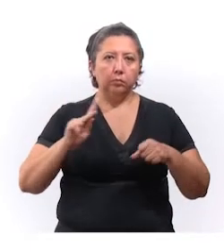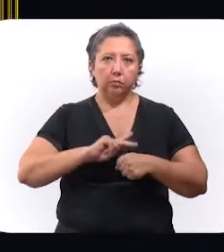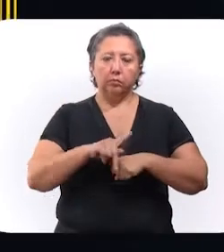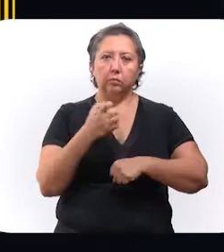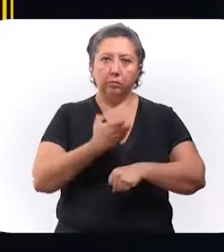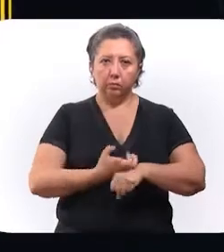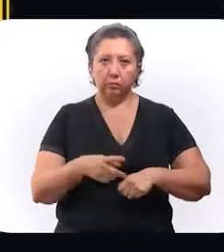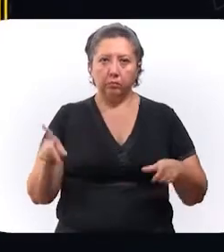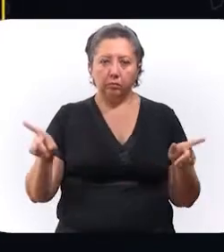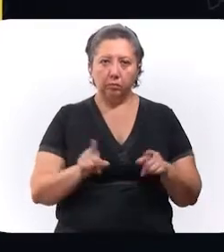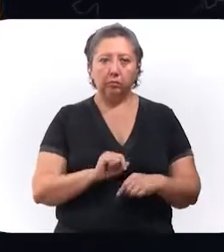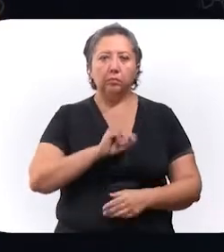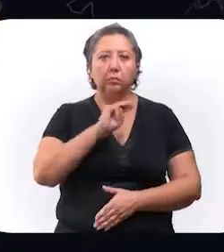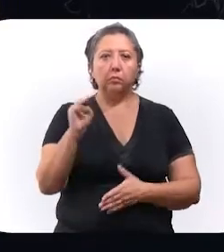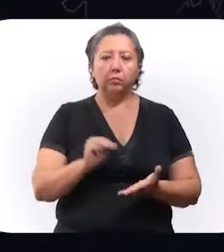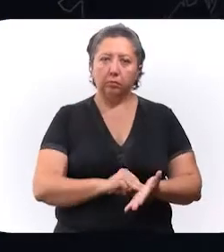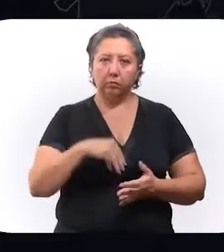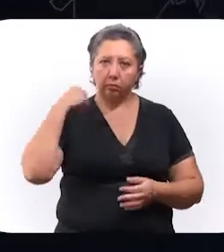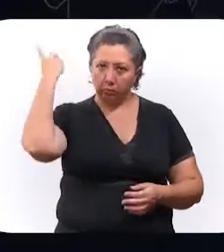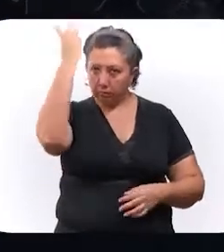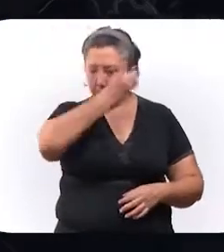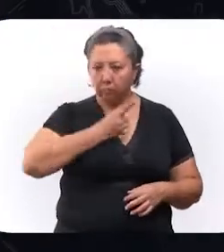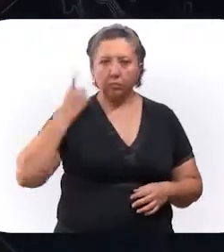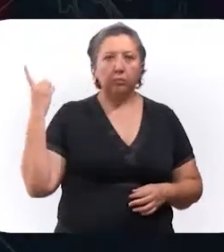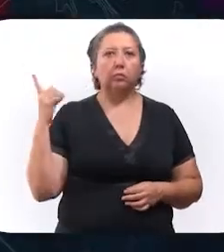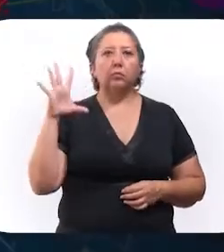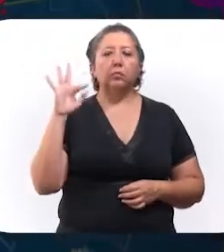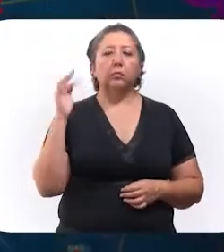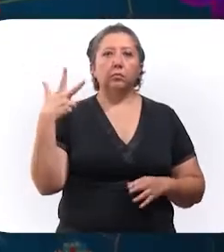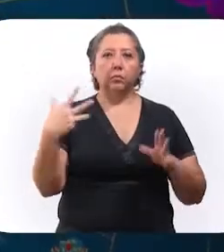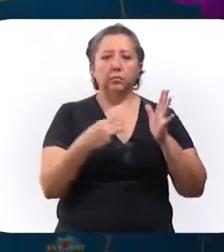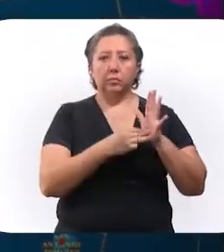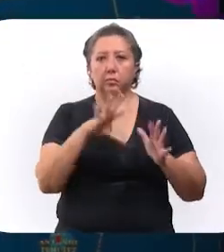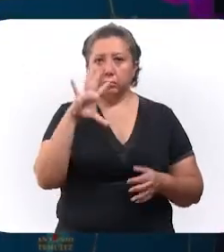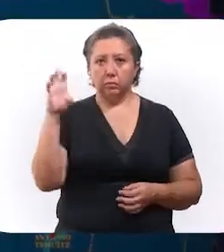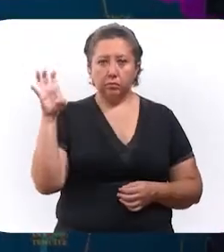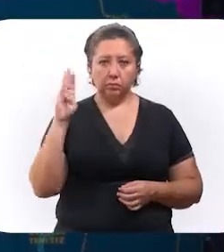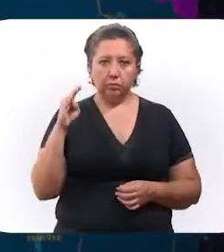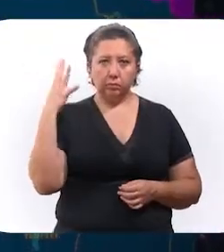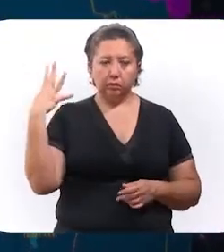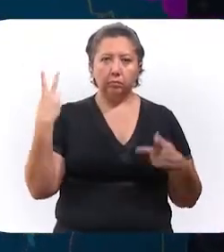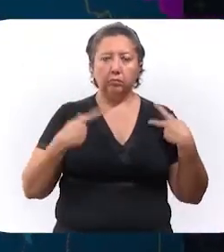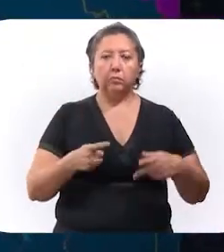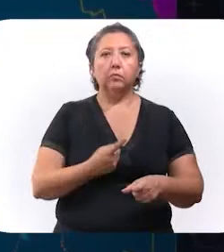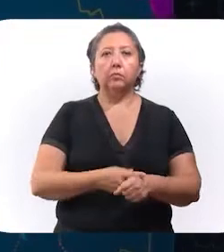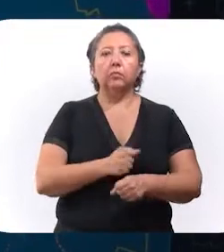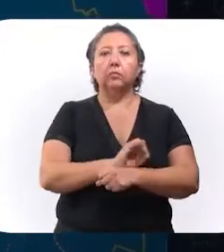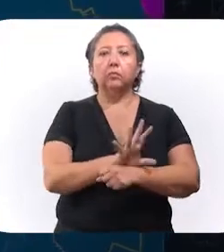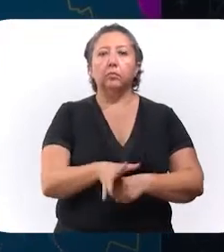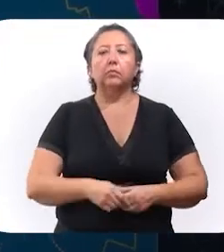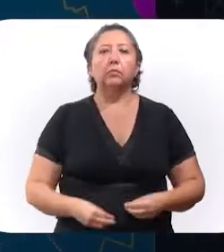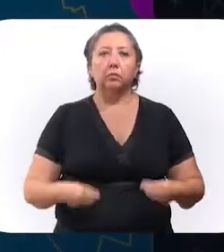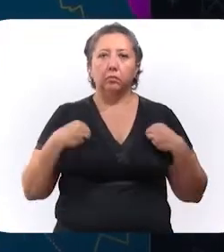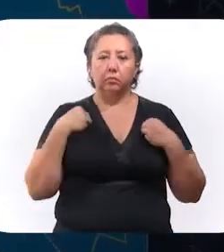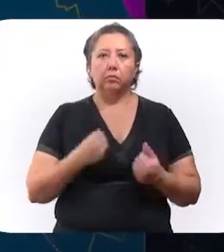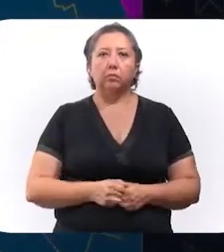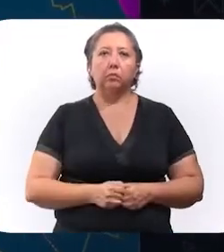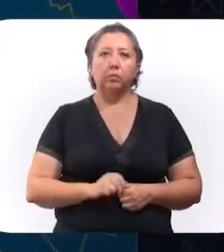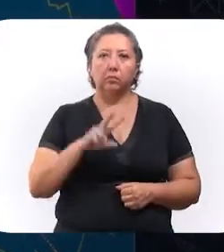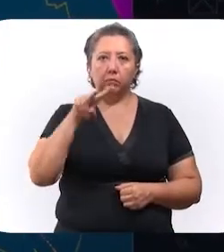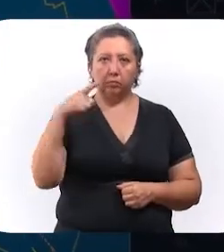estado. Específicamente, en Mérida se han diagnosticado 48.594 personas contagiadas de coronavirus, que